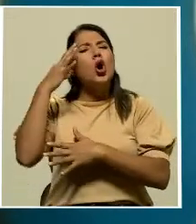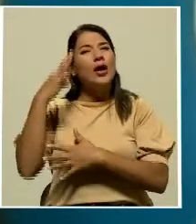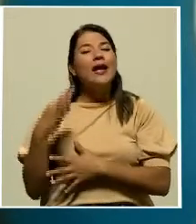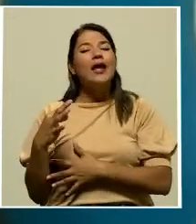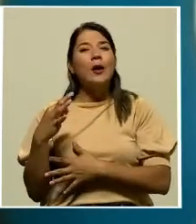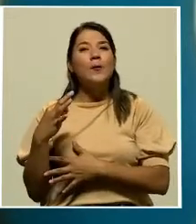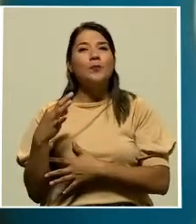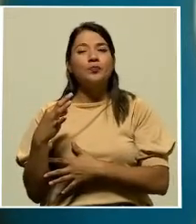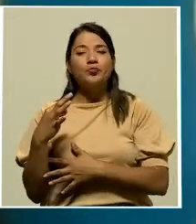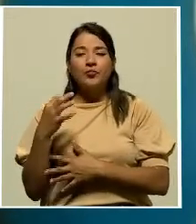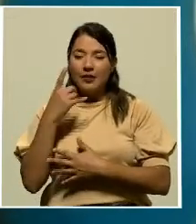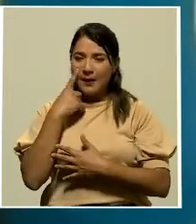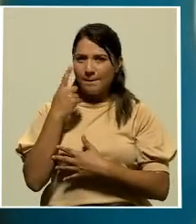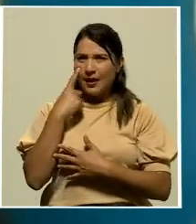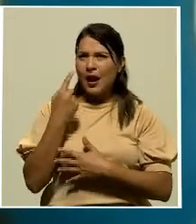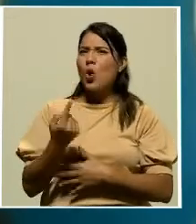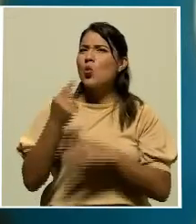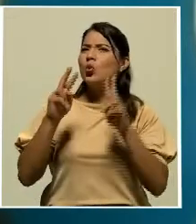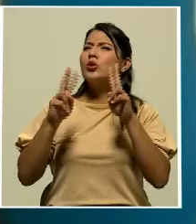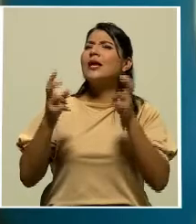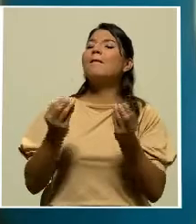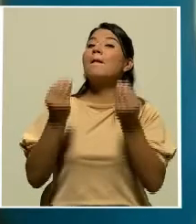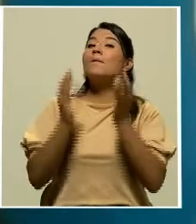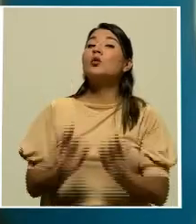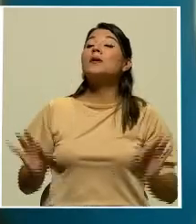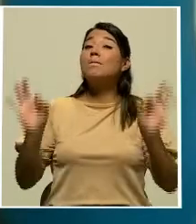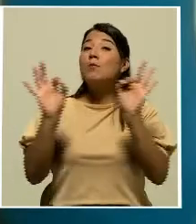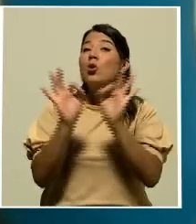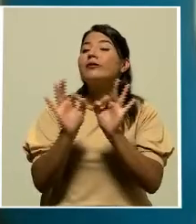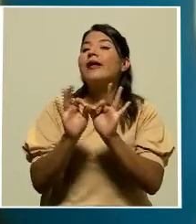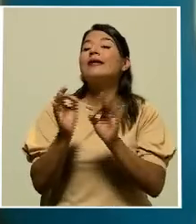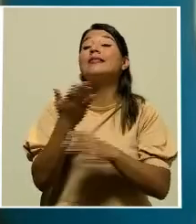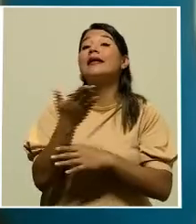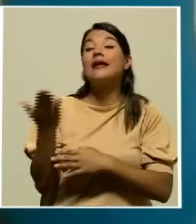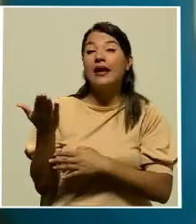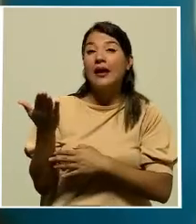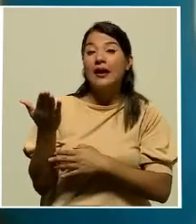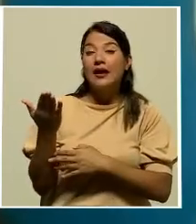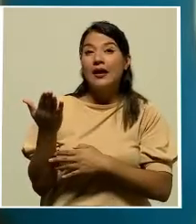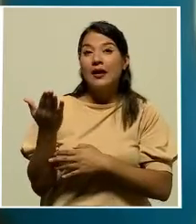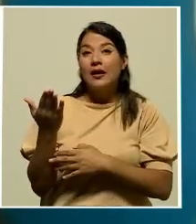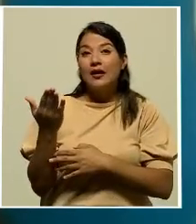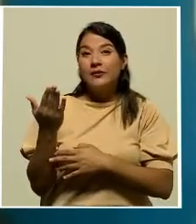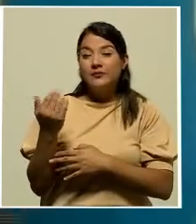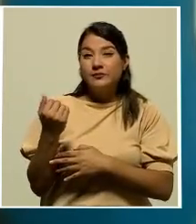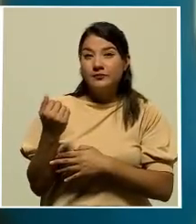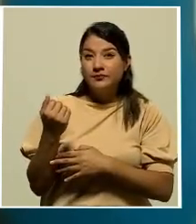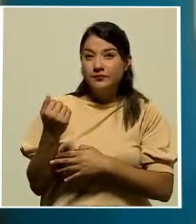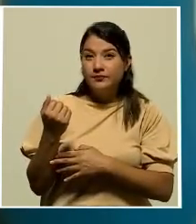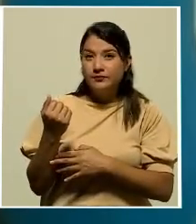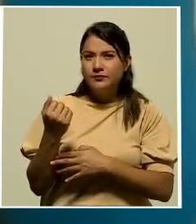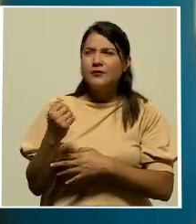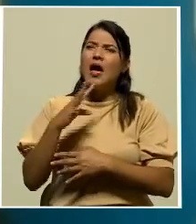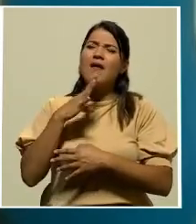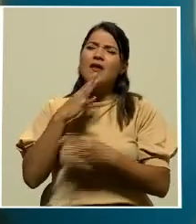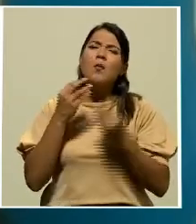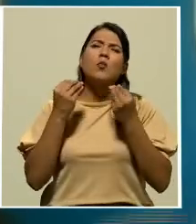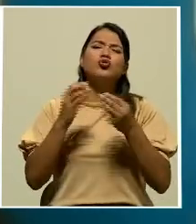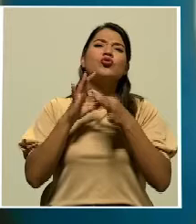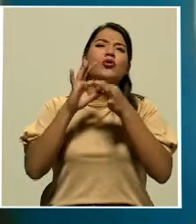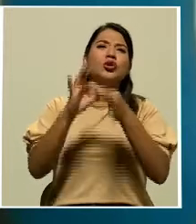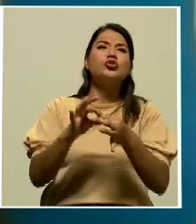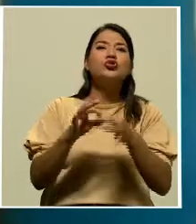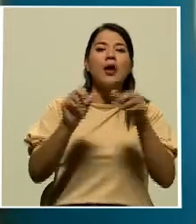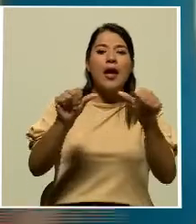mira, un tema importante aquí es decir que, mira, hablamos mucho del sector económico, ¿no?, el